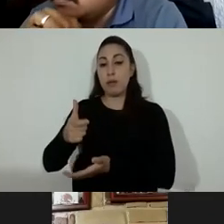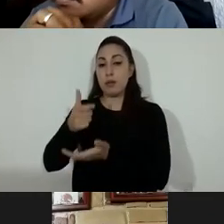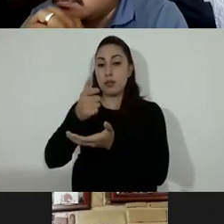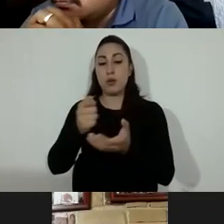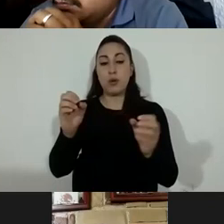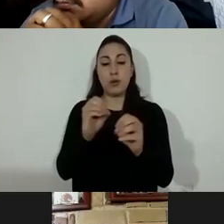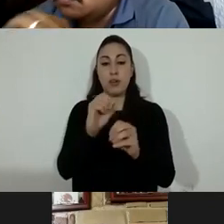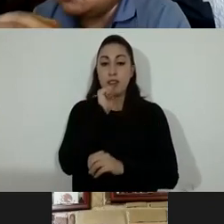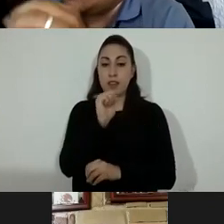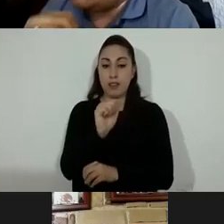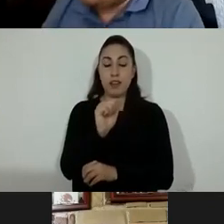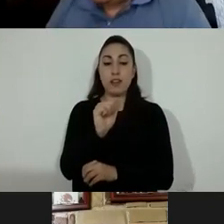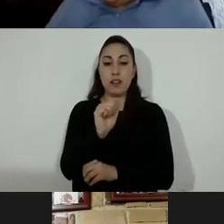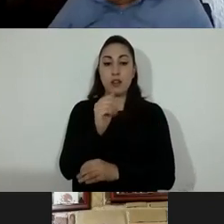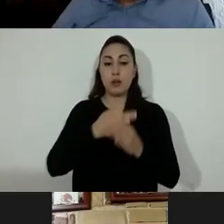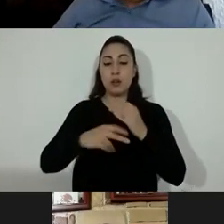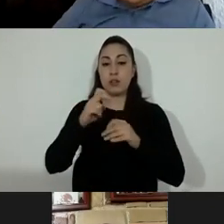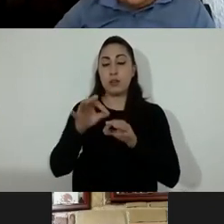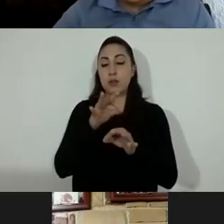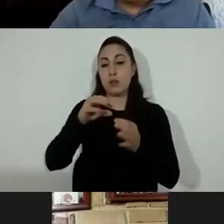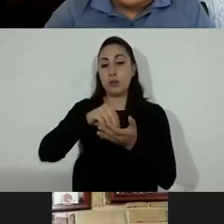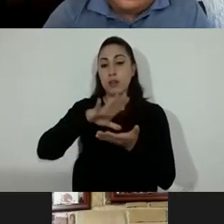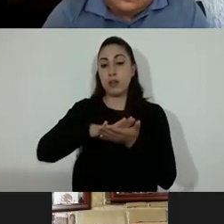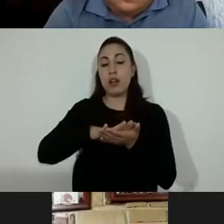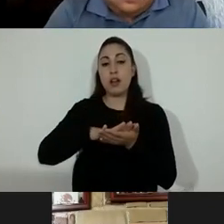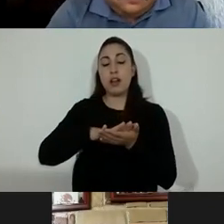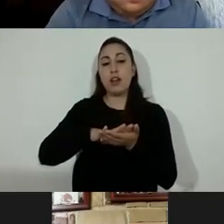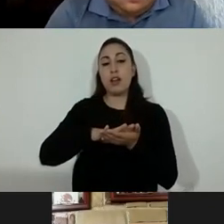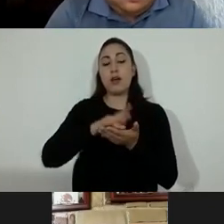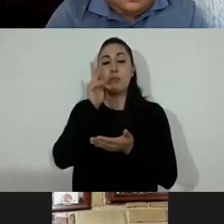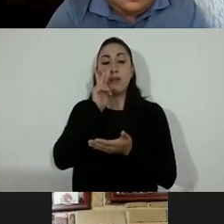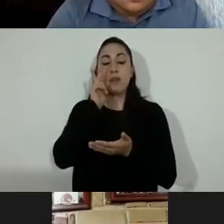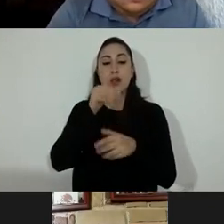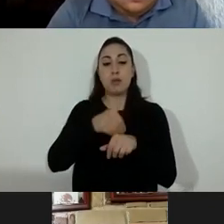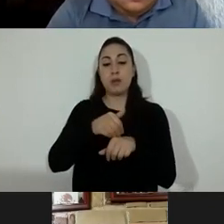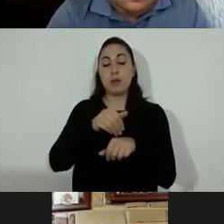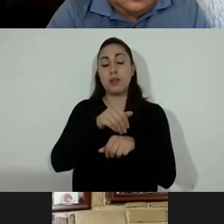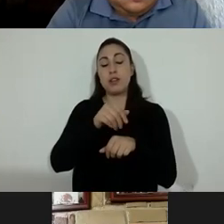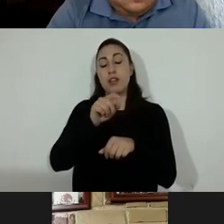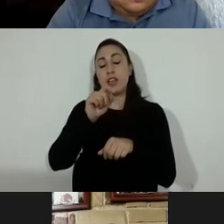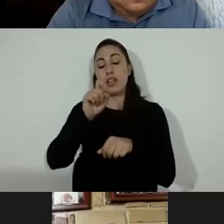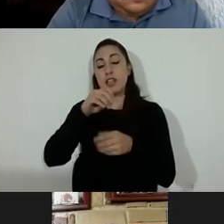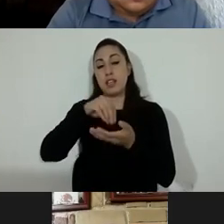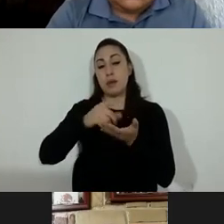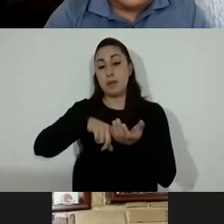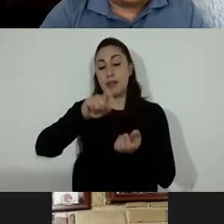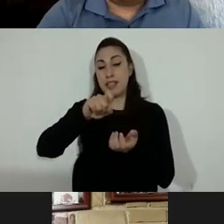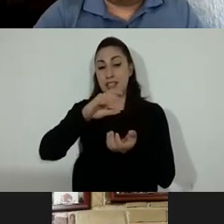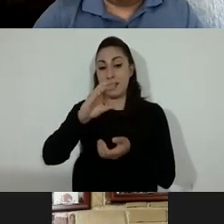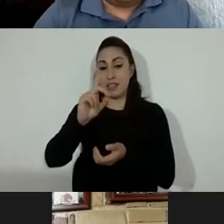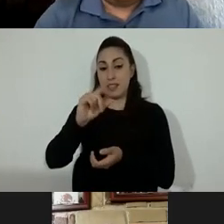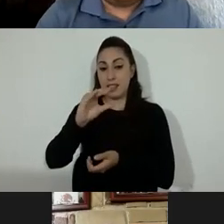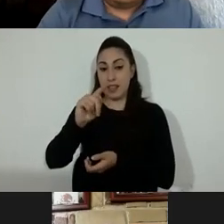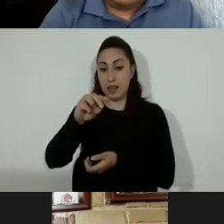participativo señalado en el antecedente número 7 de este dictamen, así como los